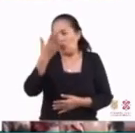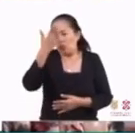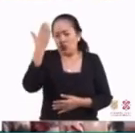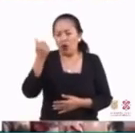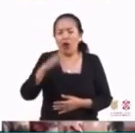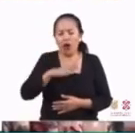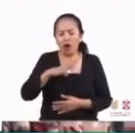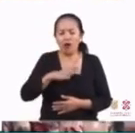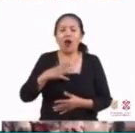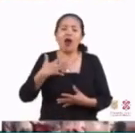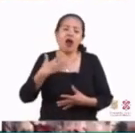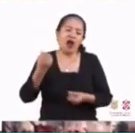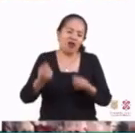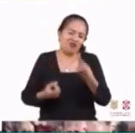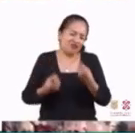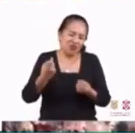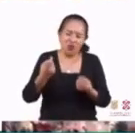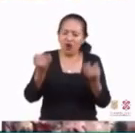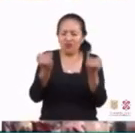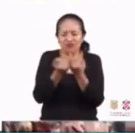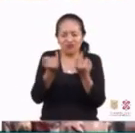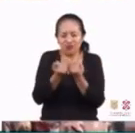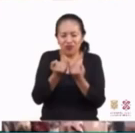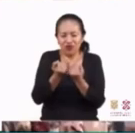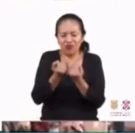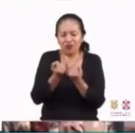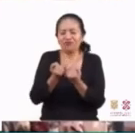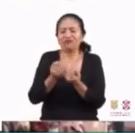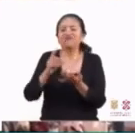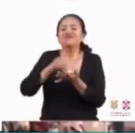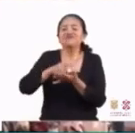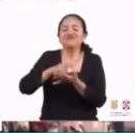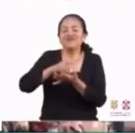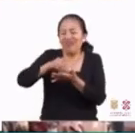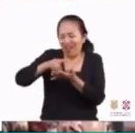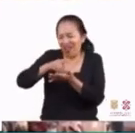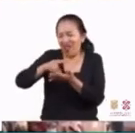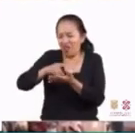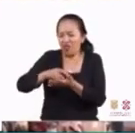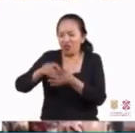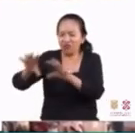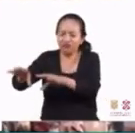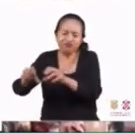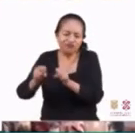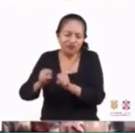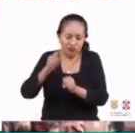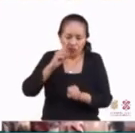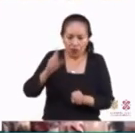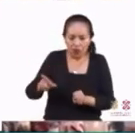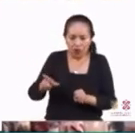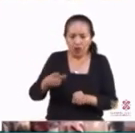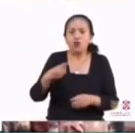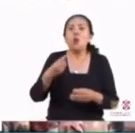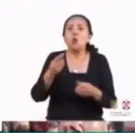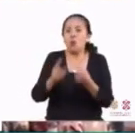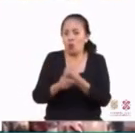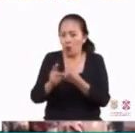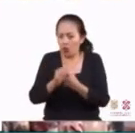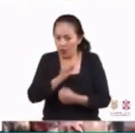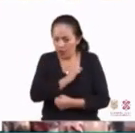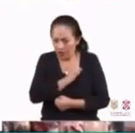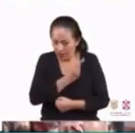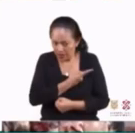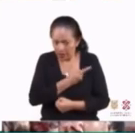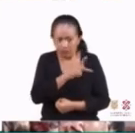sea, igual, así como incautado el gobierno federal, aquí también, pero no es un problema hoy de salud pública, pero hay que prepararse para que